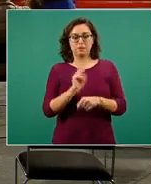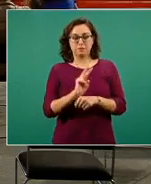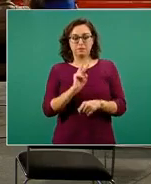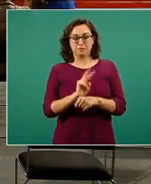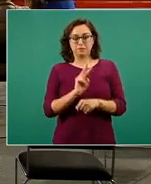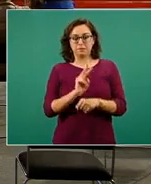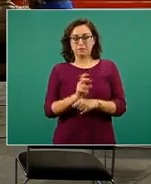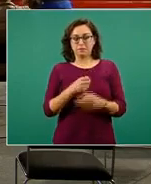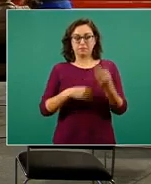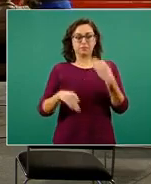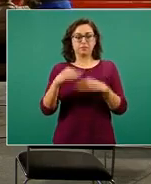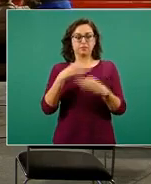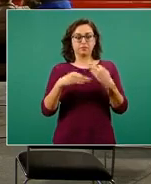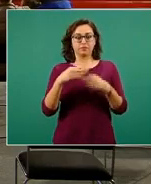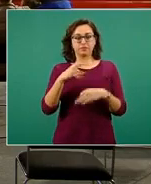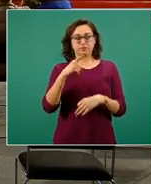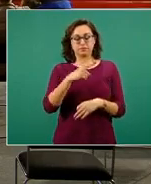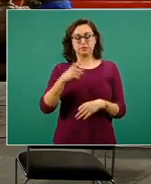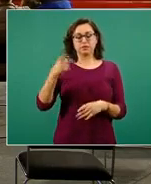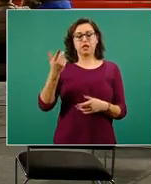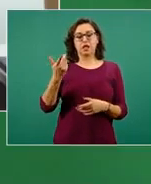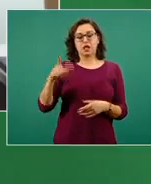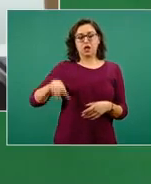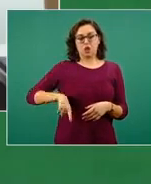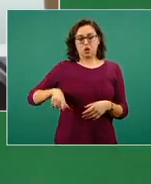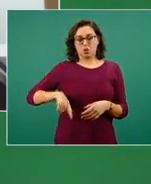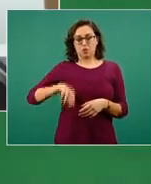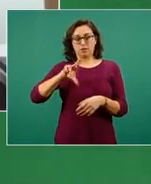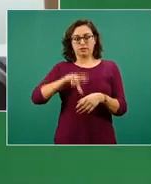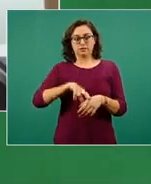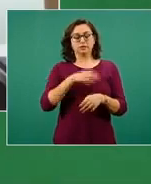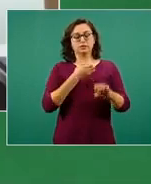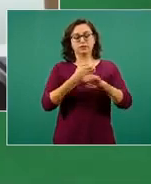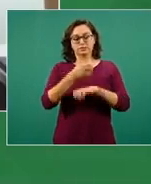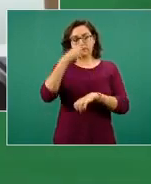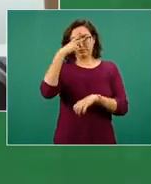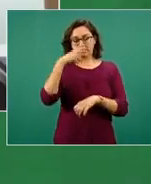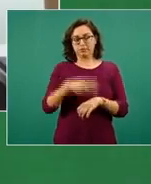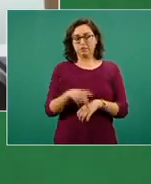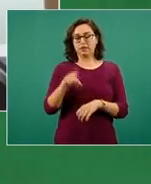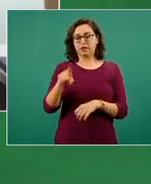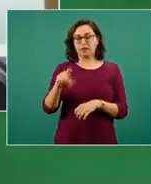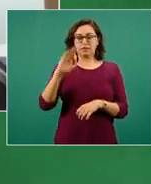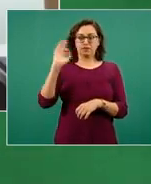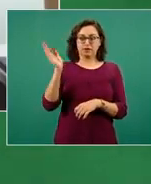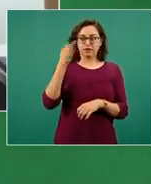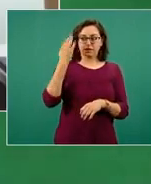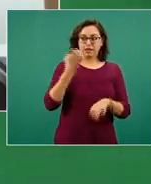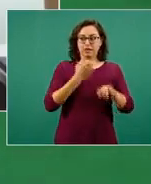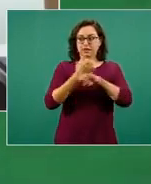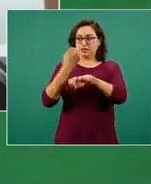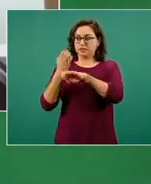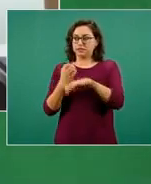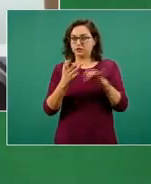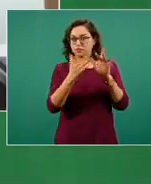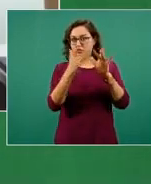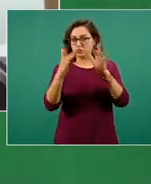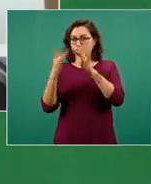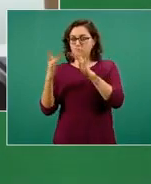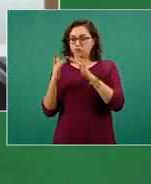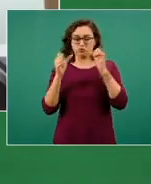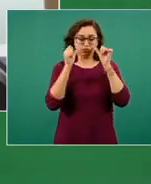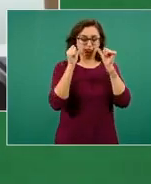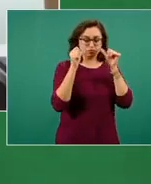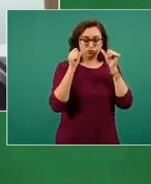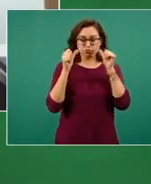por parte del titular del Ejecutivo Estatal, que estuvo muy en contacto con el gobierno federal y con las entidades federales, lo que permitió que en el